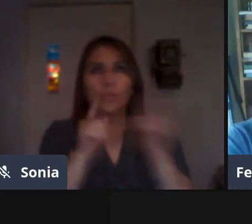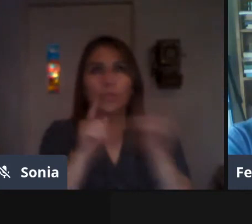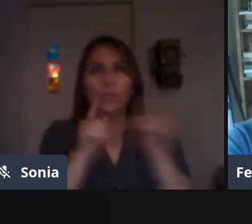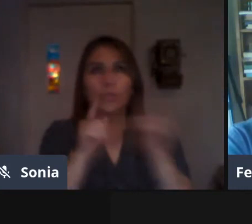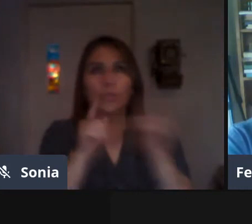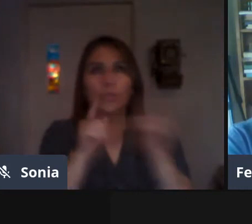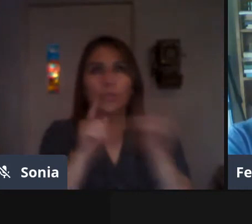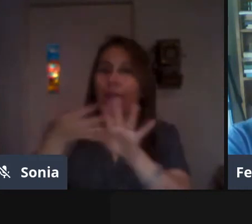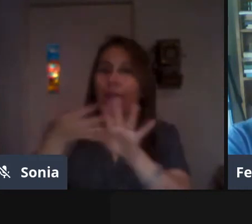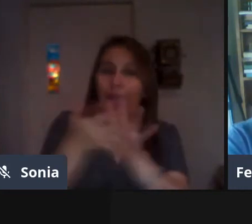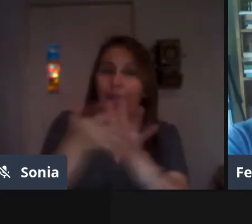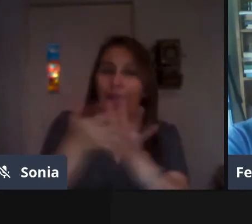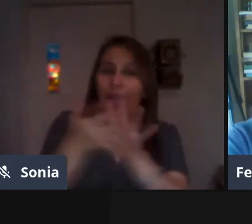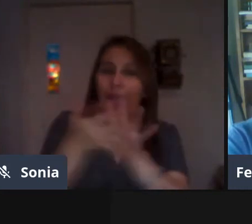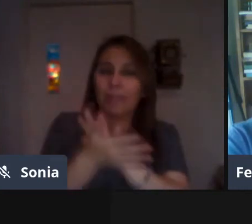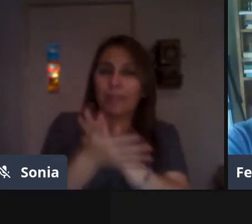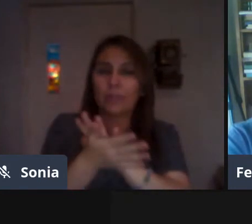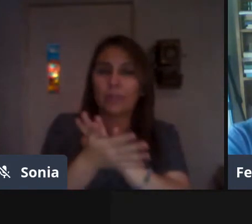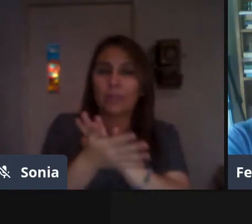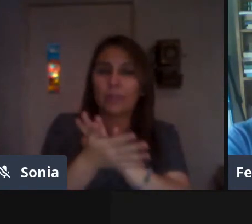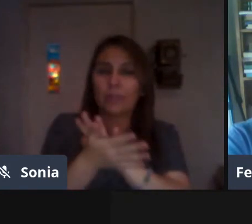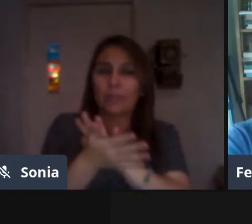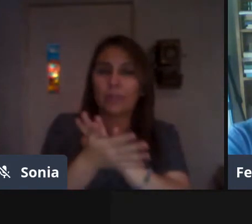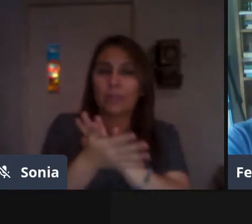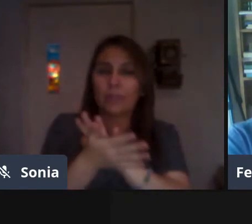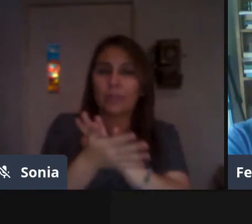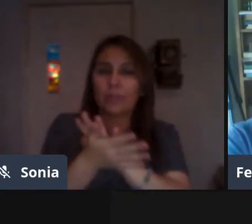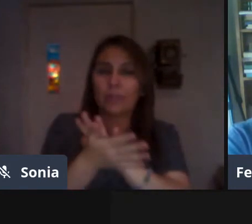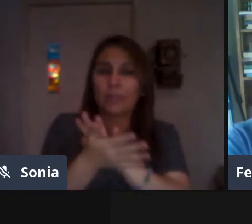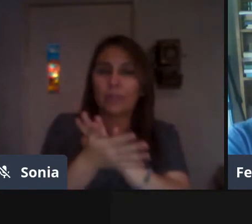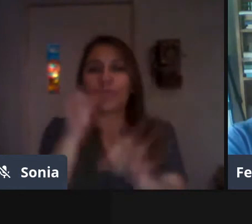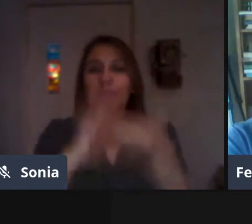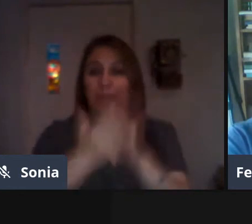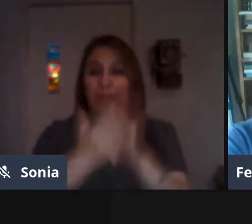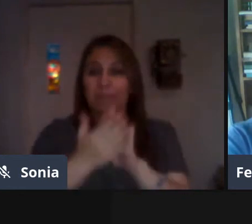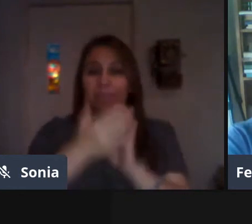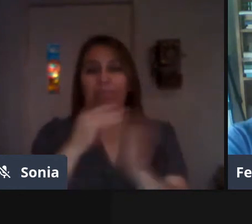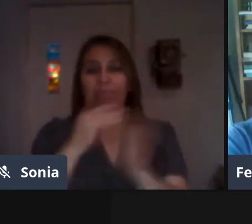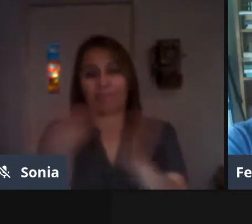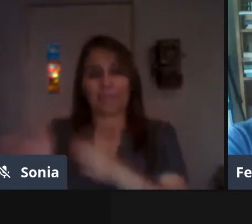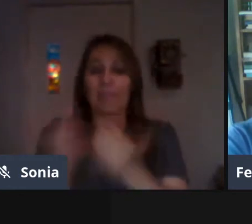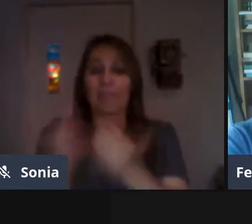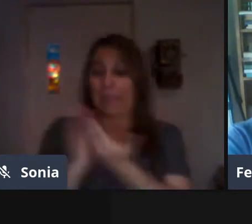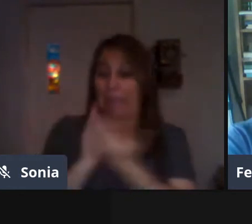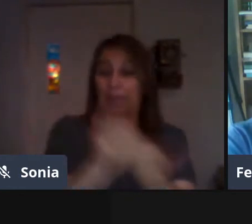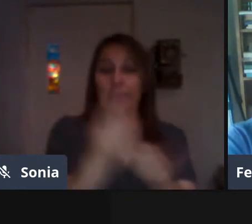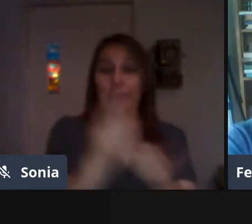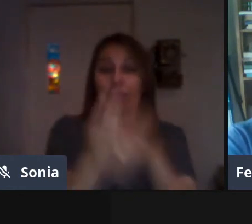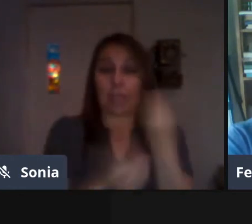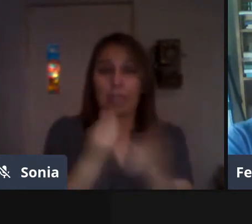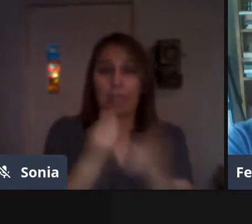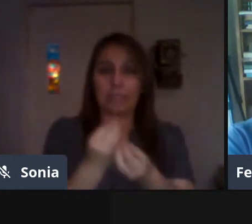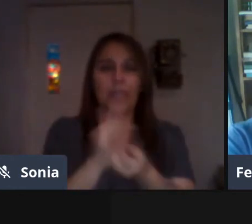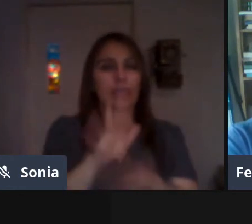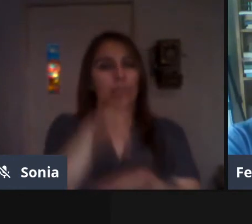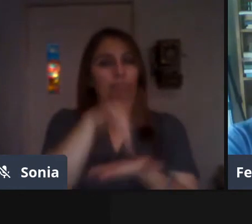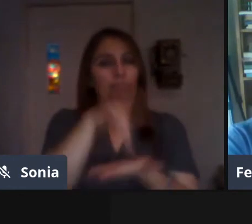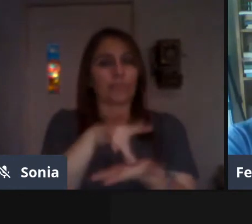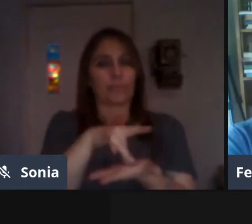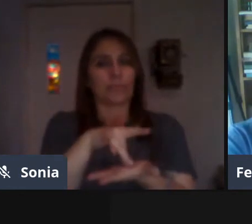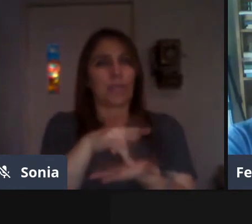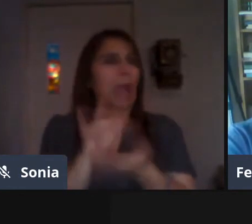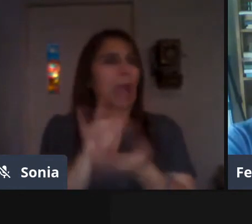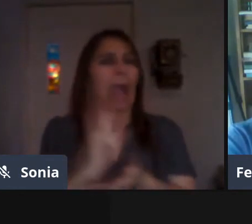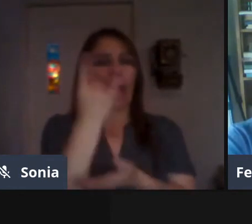lo que hace la literatura es situarnos en una singularidad que es lo que desdibuja la violencia la